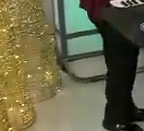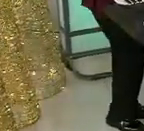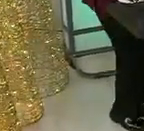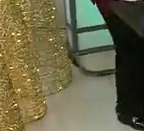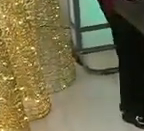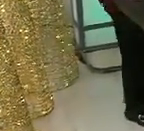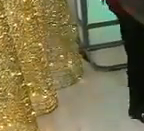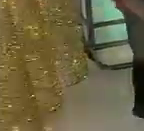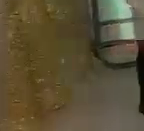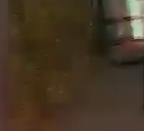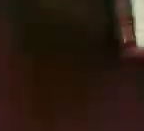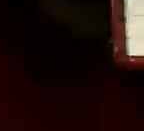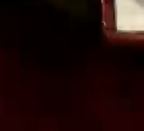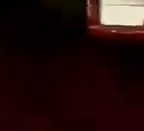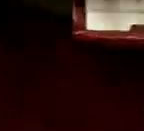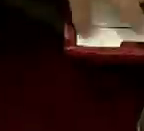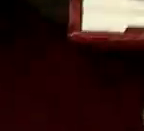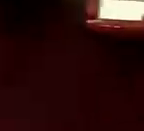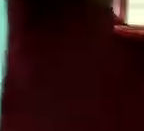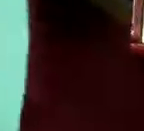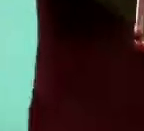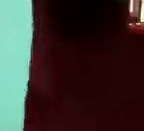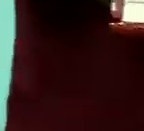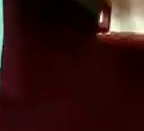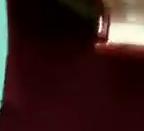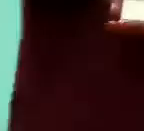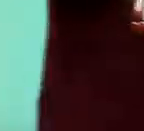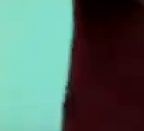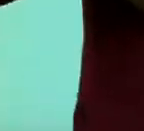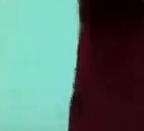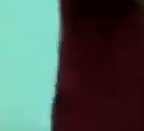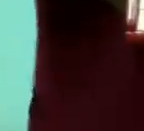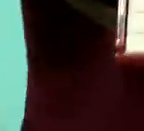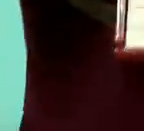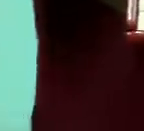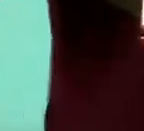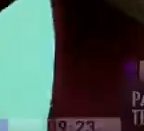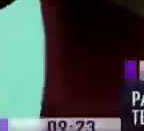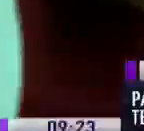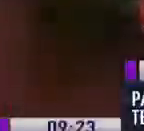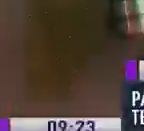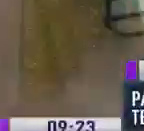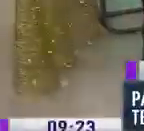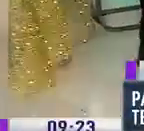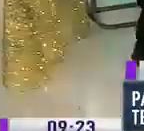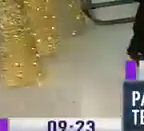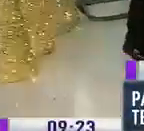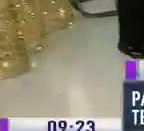En brazos de una doncella un infante se dormía.